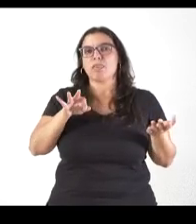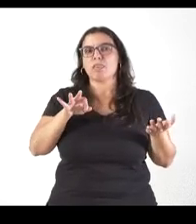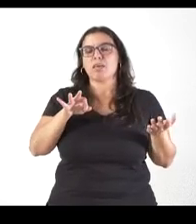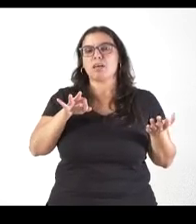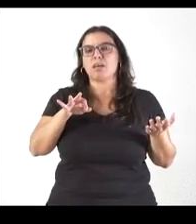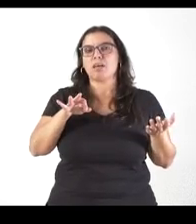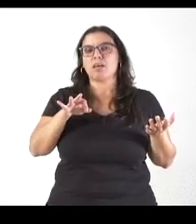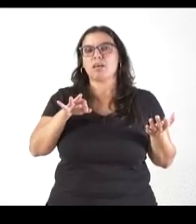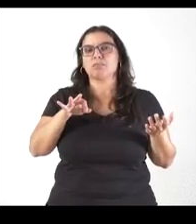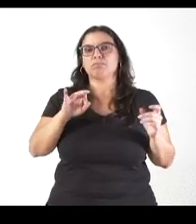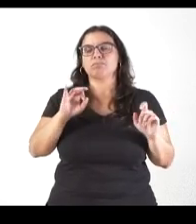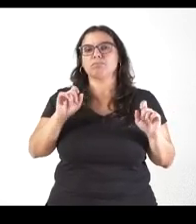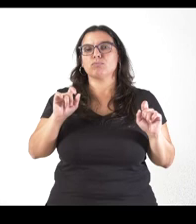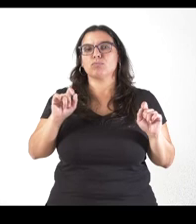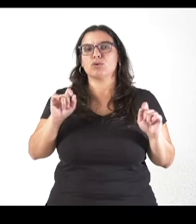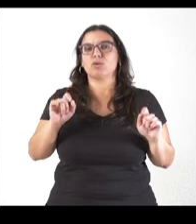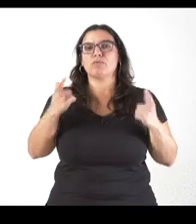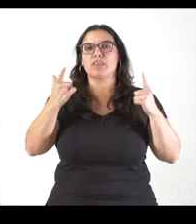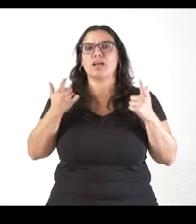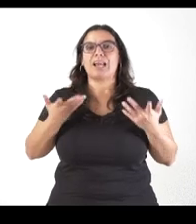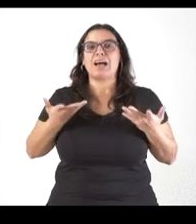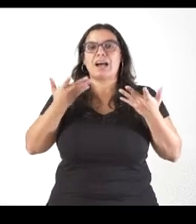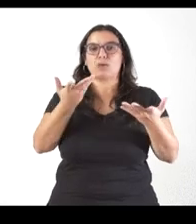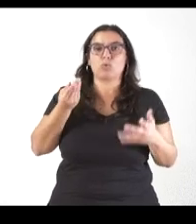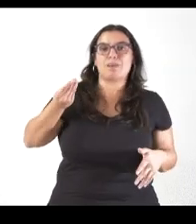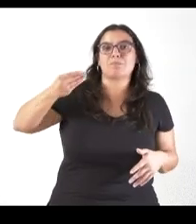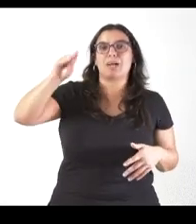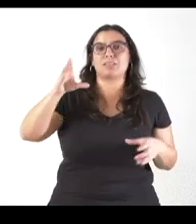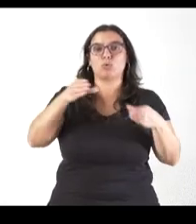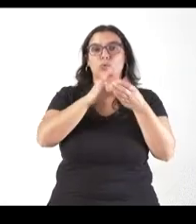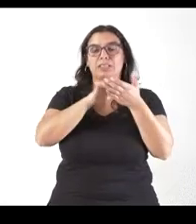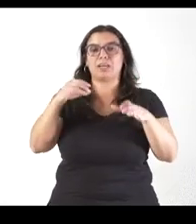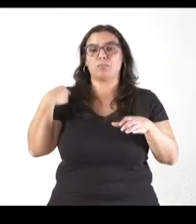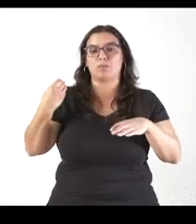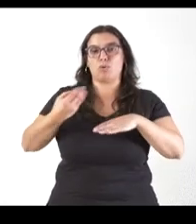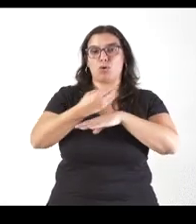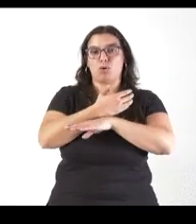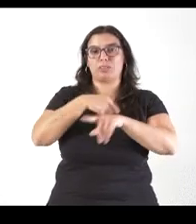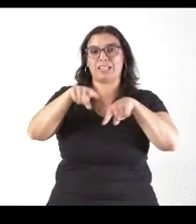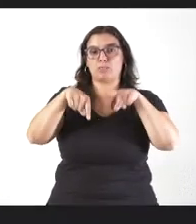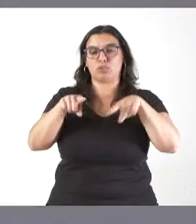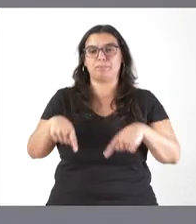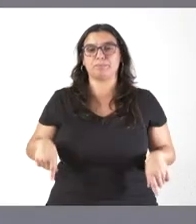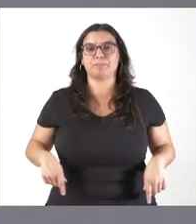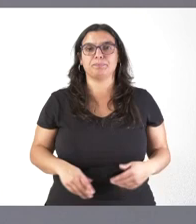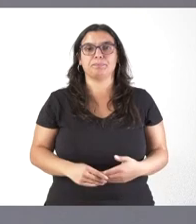en vigor la ayuda adicional de la junta de los bonos estos de renfe del transporte gracias